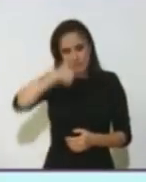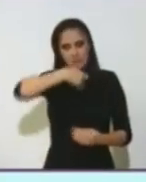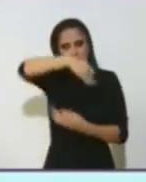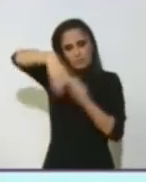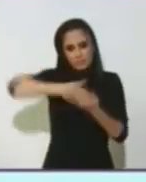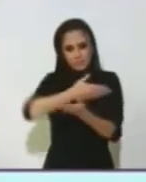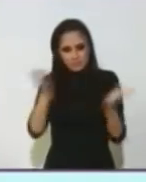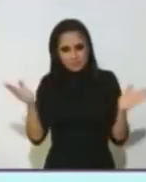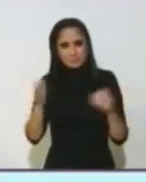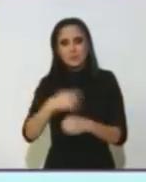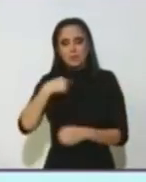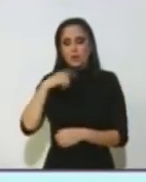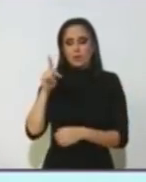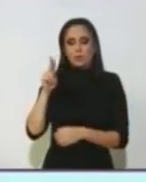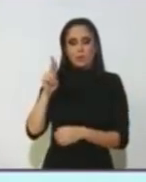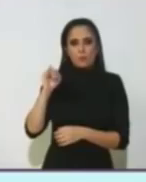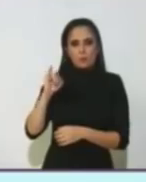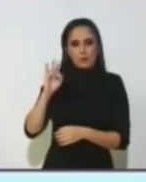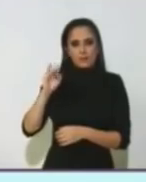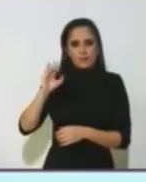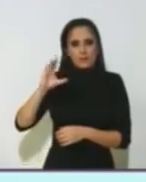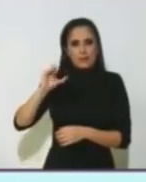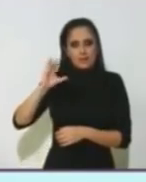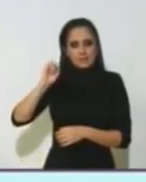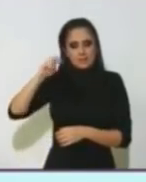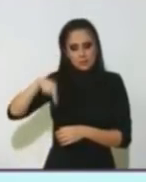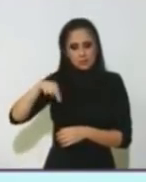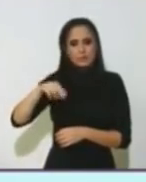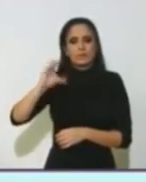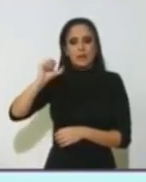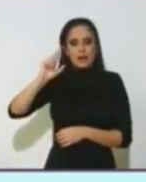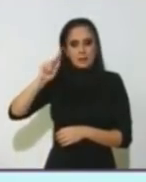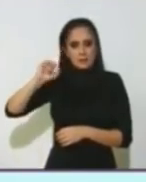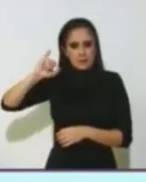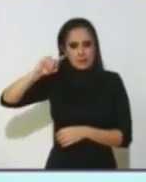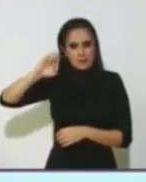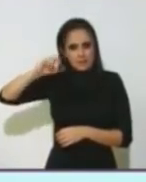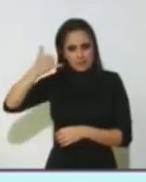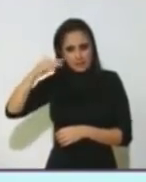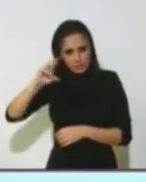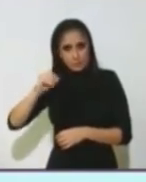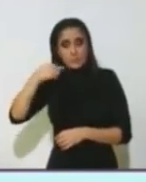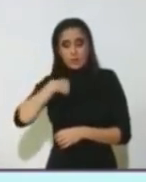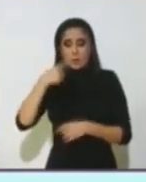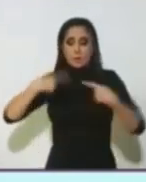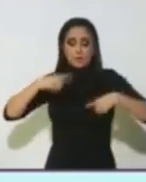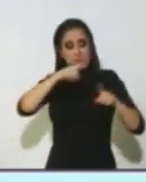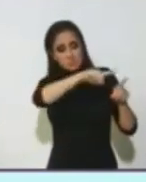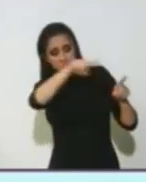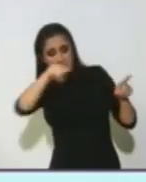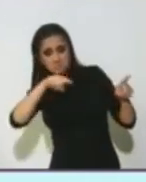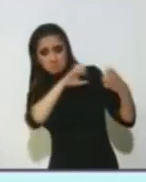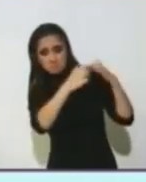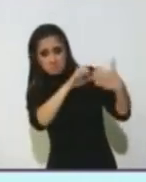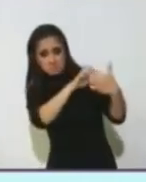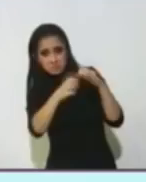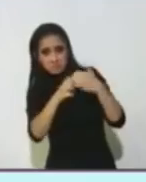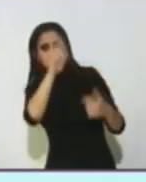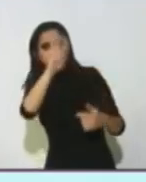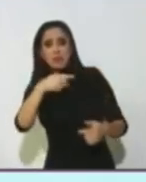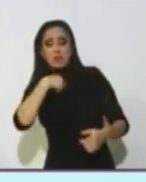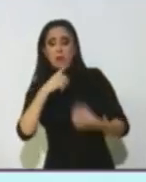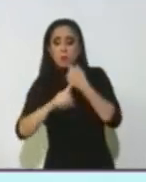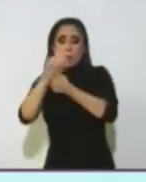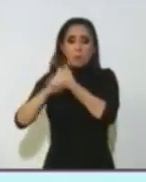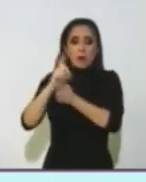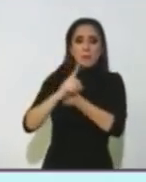soy purificación carpinteyro y a diferencia de mis adversarios yo no tengo compromisos políticos ni con